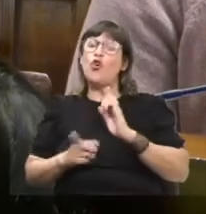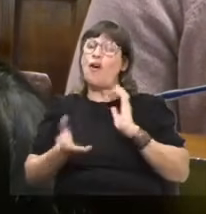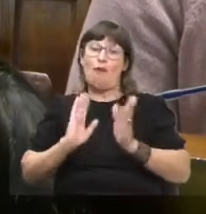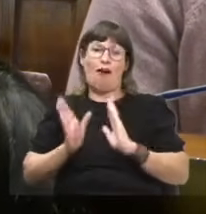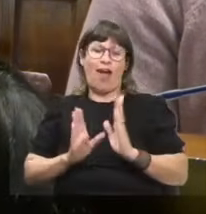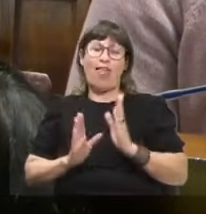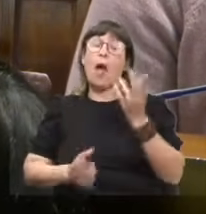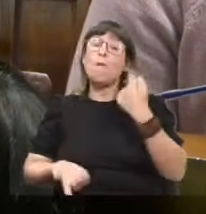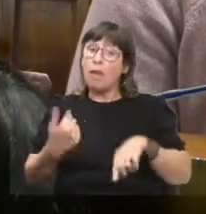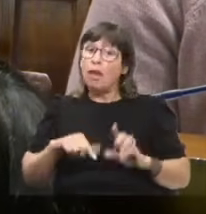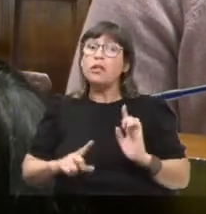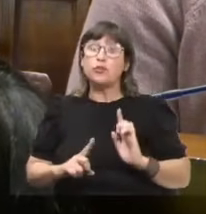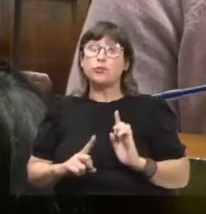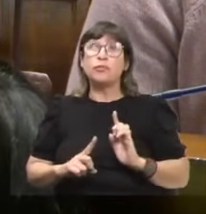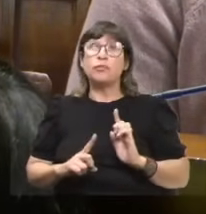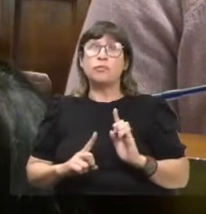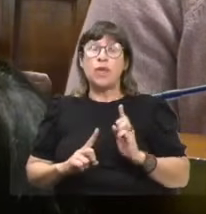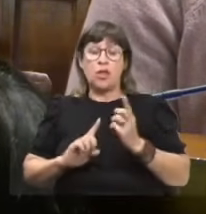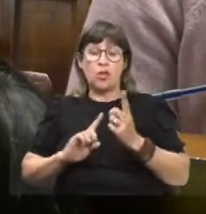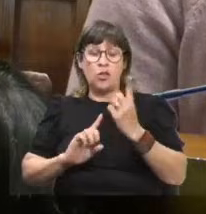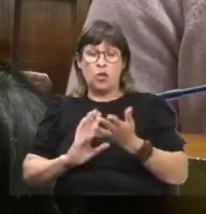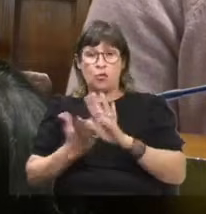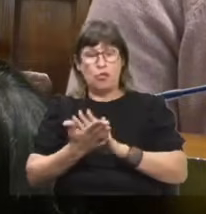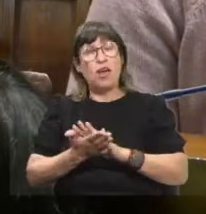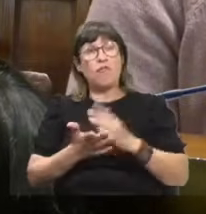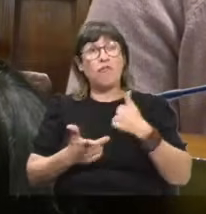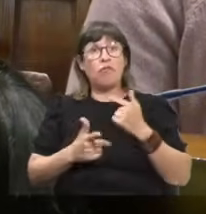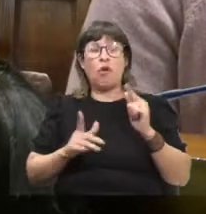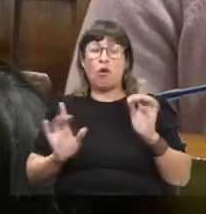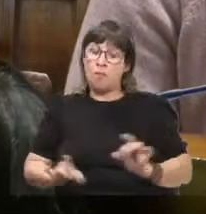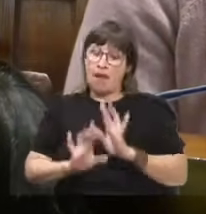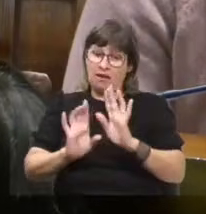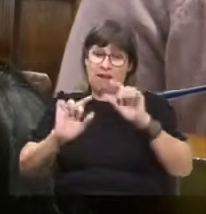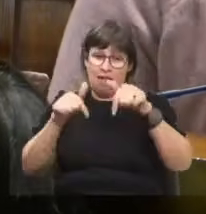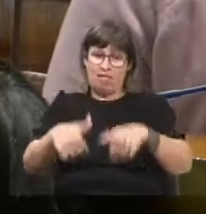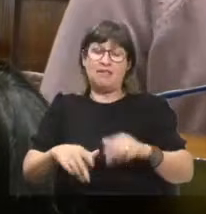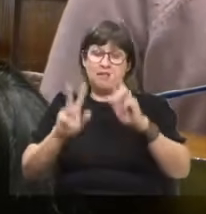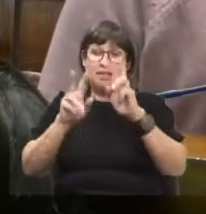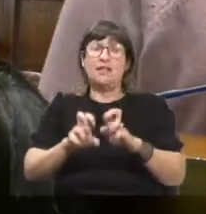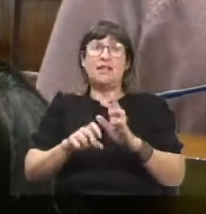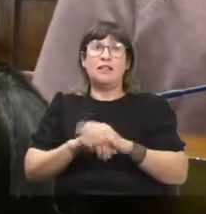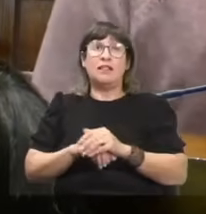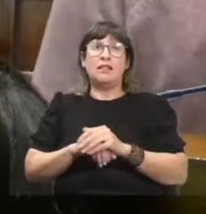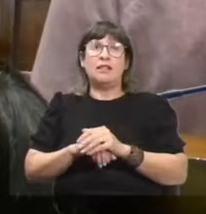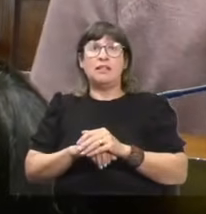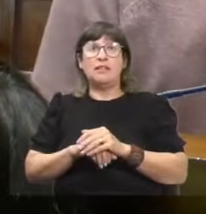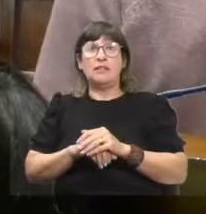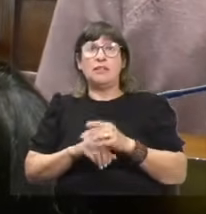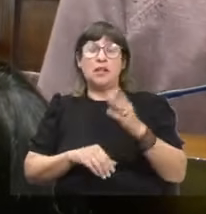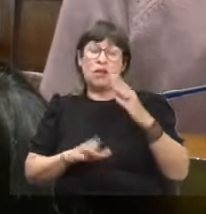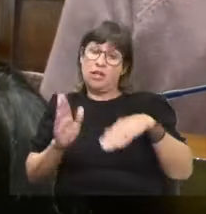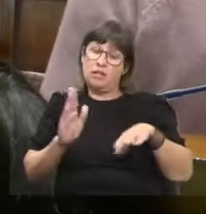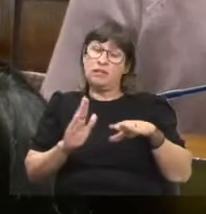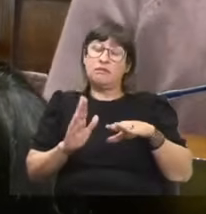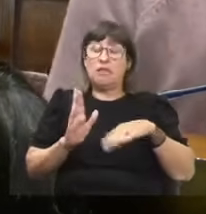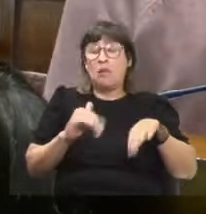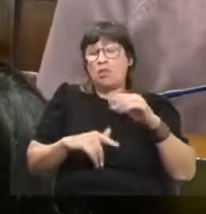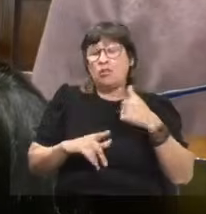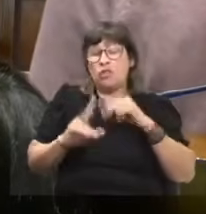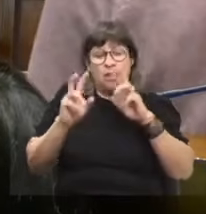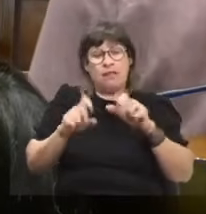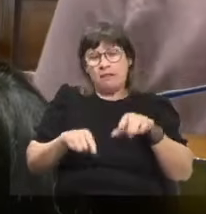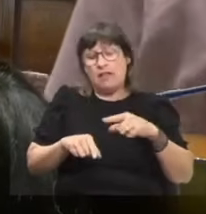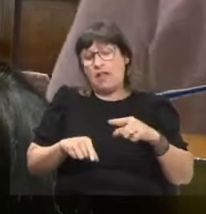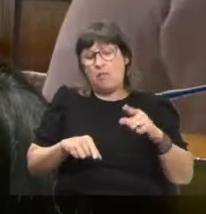Sin embargo, de manera indefectible en este tema, que es mayormente jurídico, se impone